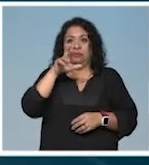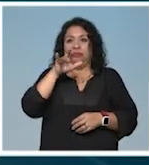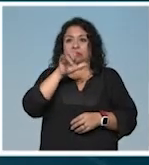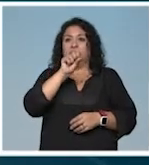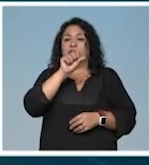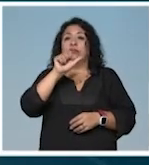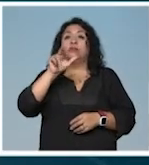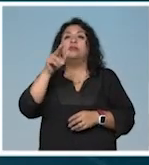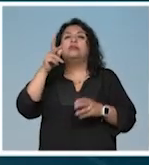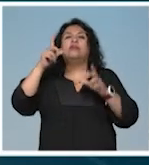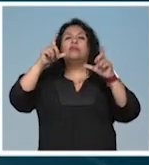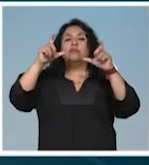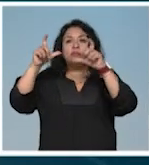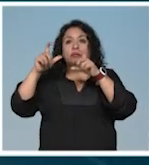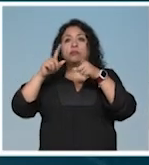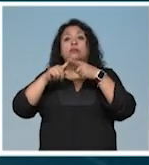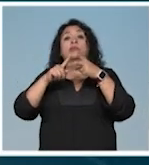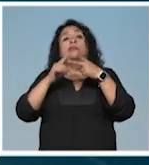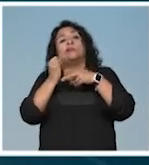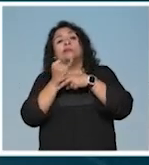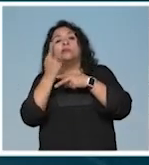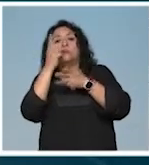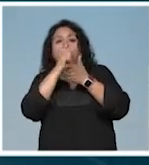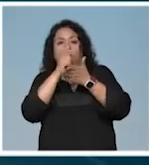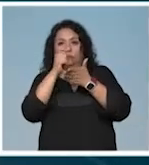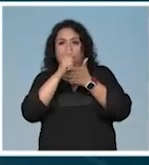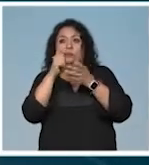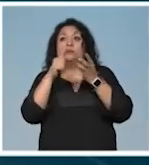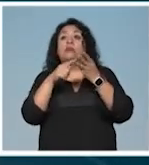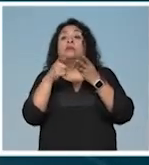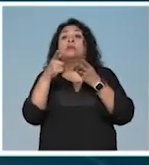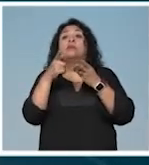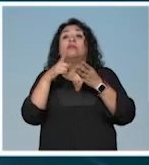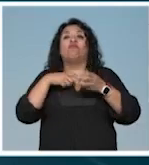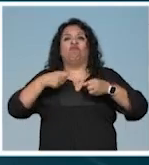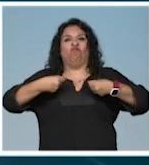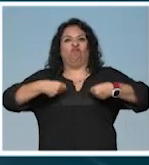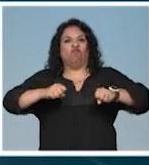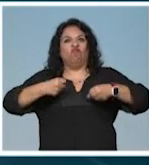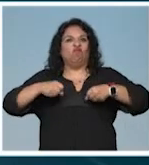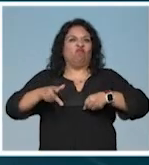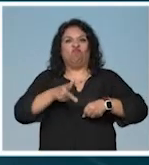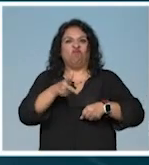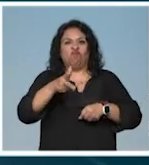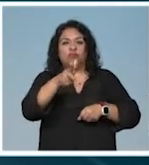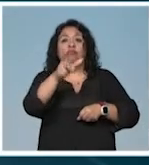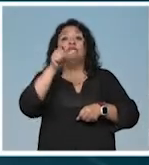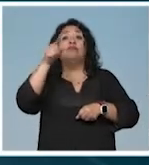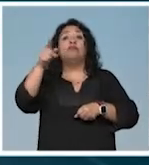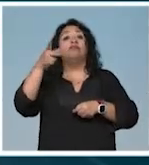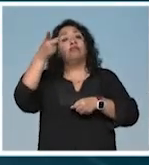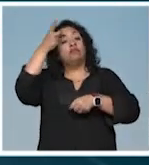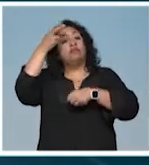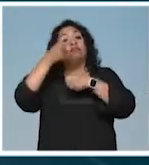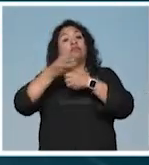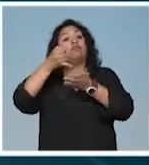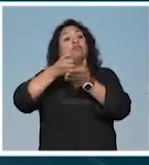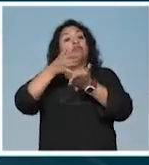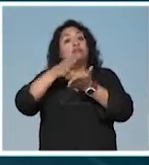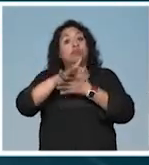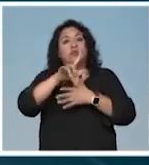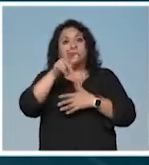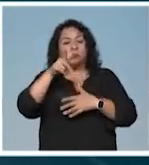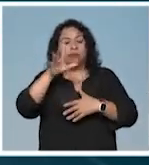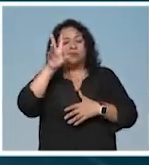dedicó a la fotografía. También exploró la escritura. Fue corredor de motocicletas y dirigió una imprenta, hasta que encontró su